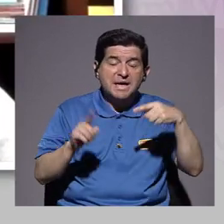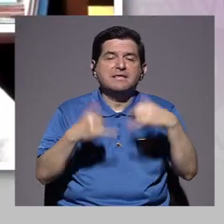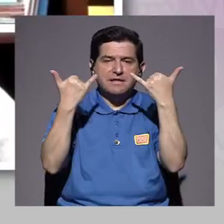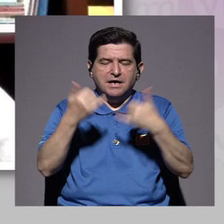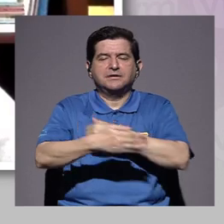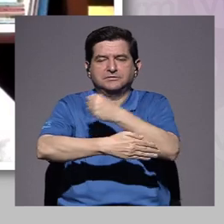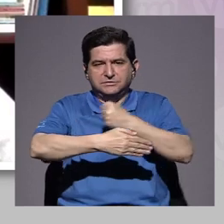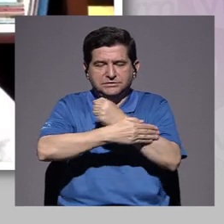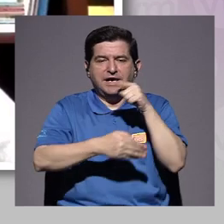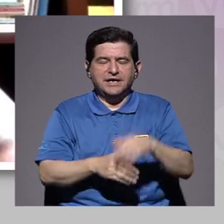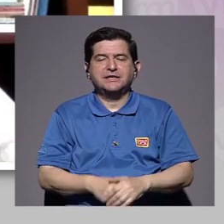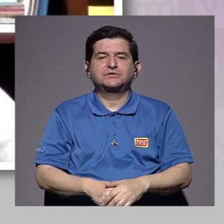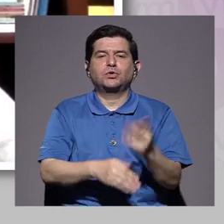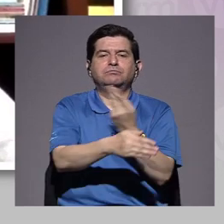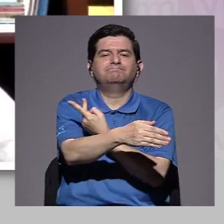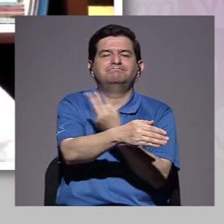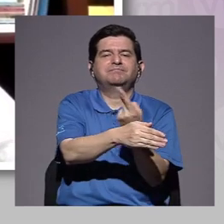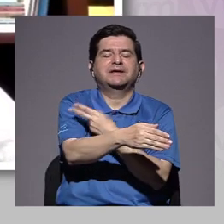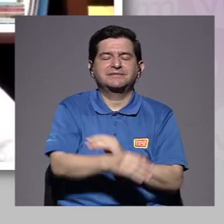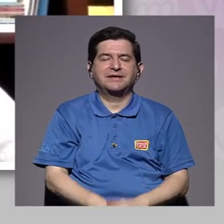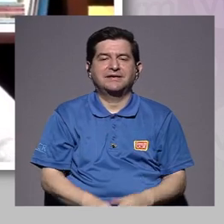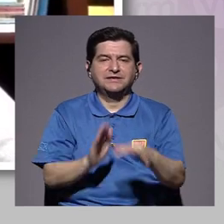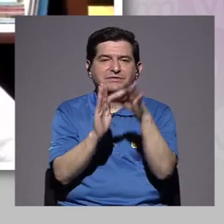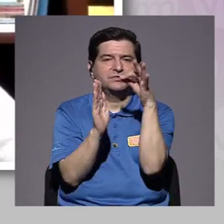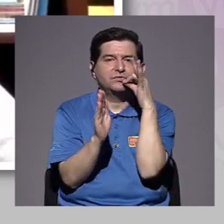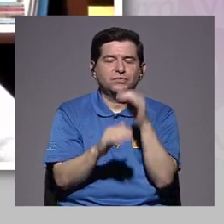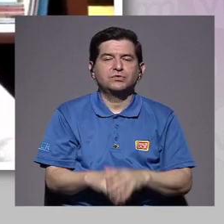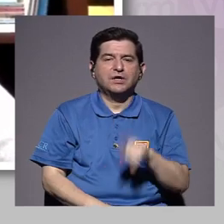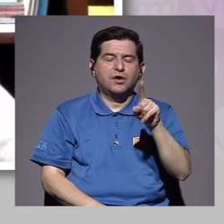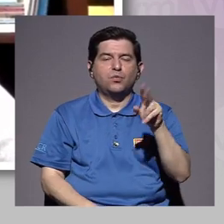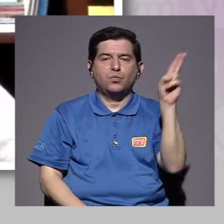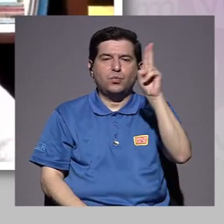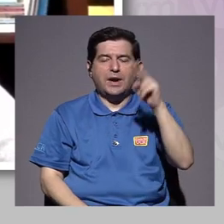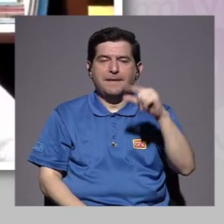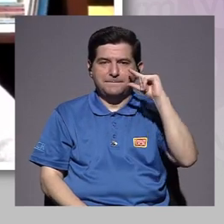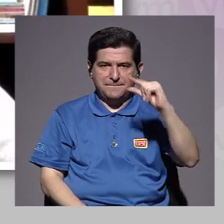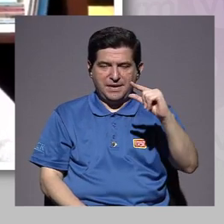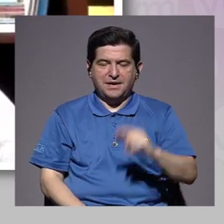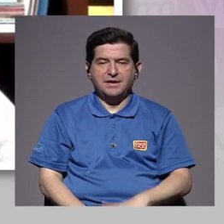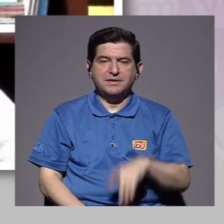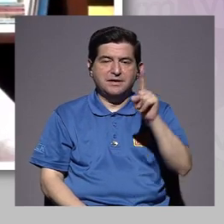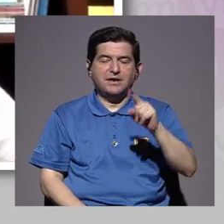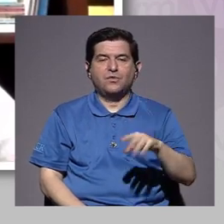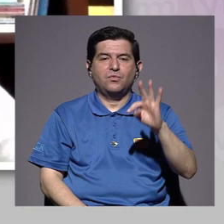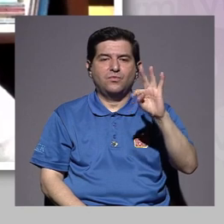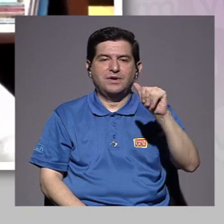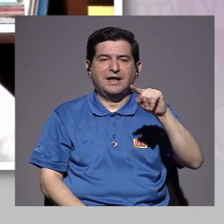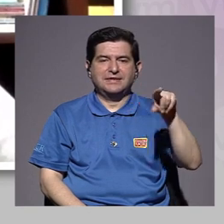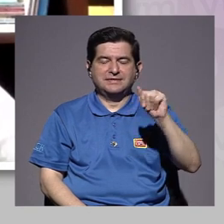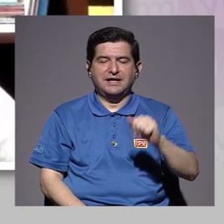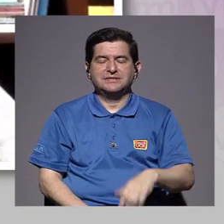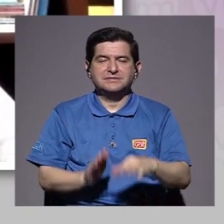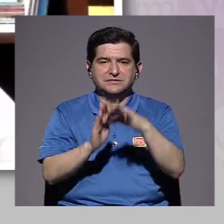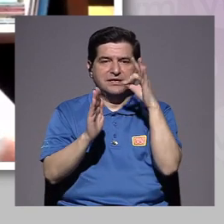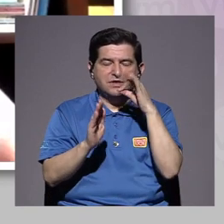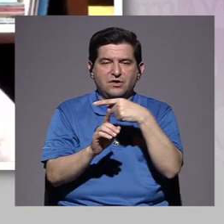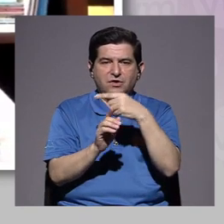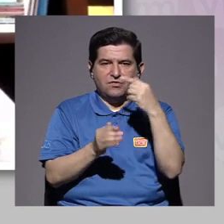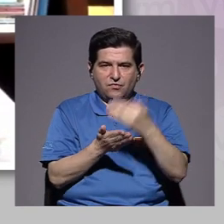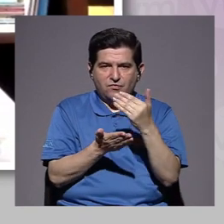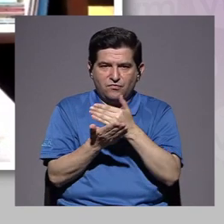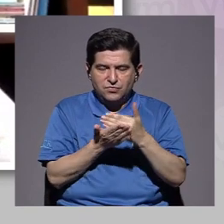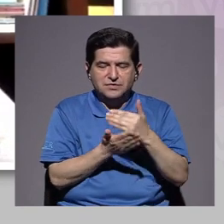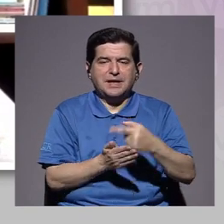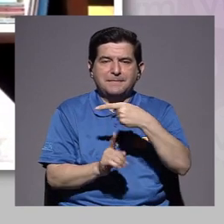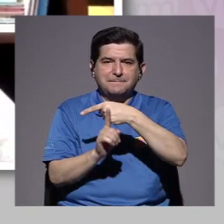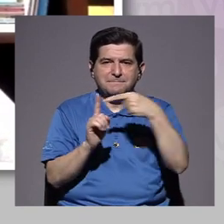está cocinado, eso en vegetales. Y en frutas, una unidad pequeña, una taza de frutas picadas o media